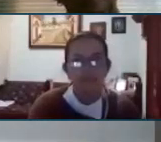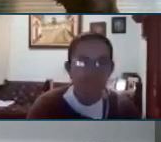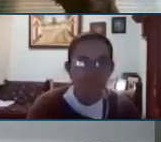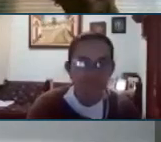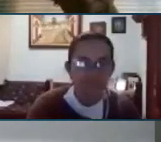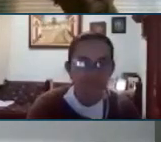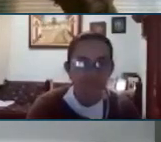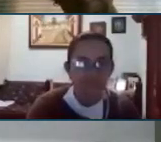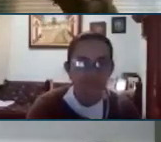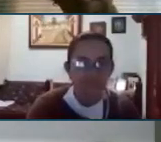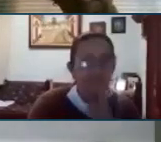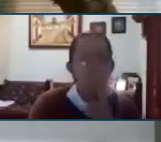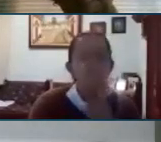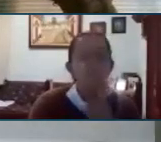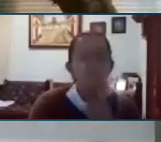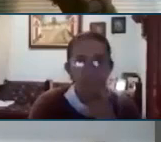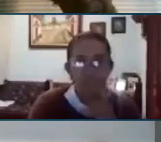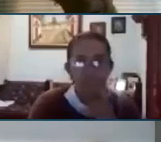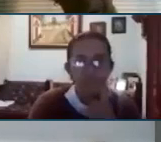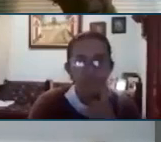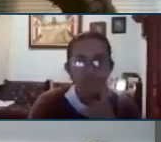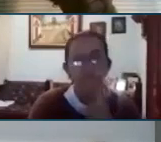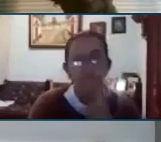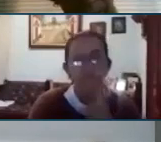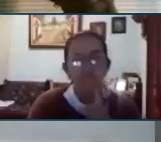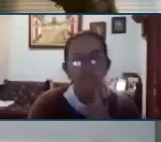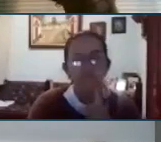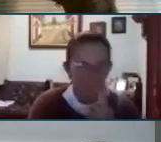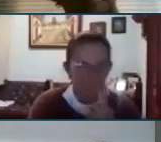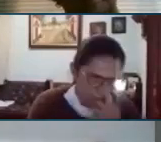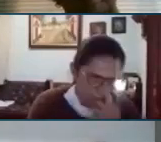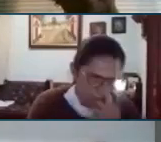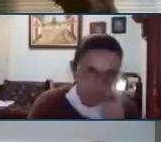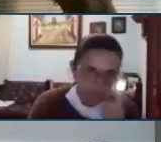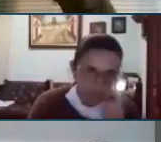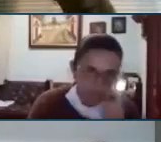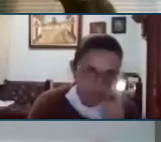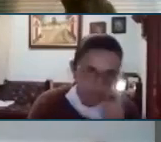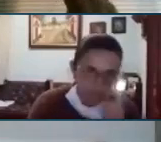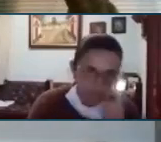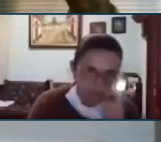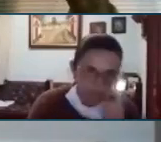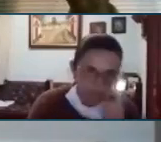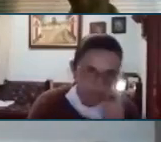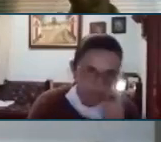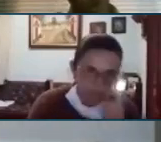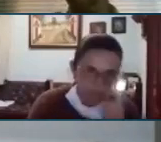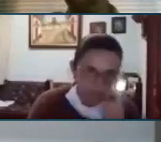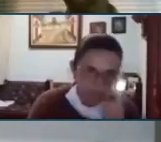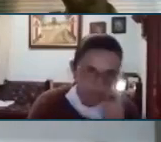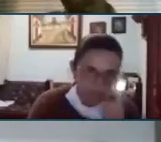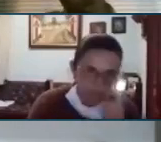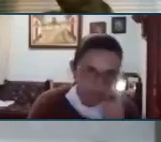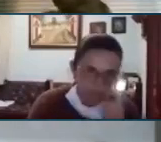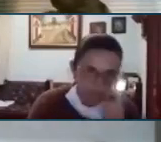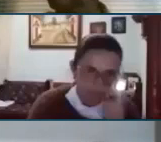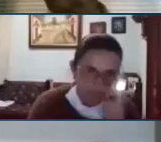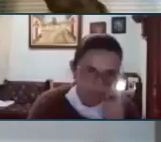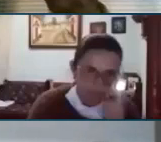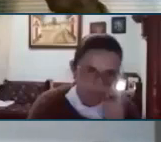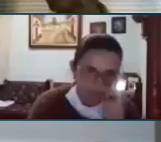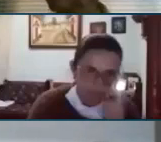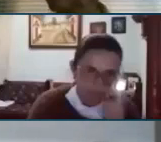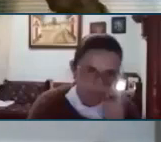ubico evidentemente en la parte de, solo en el derecho público. Derecho público. Bien, sí, señor. Perfecto.